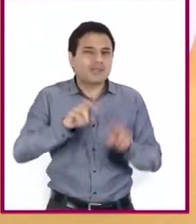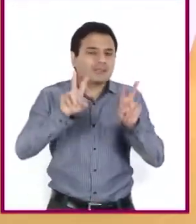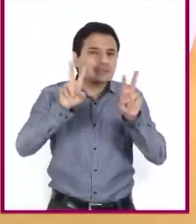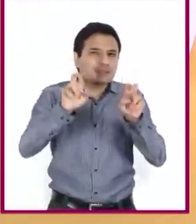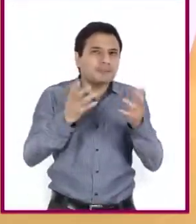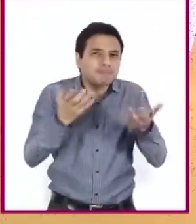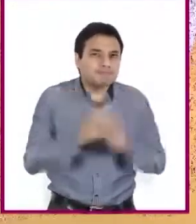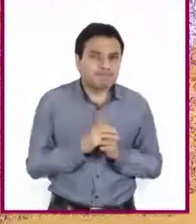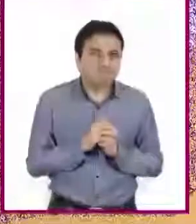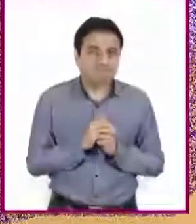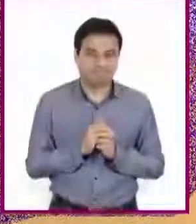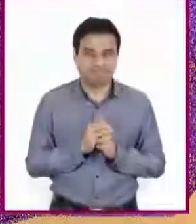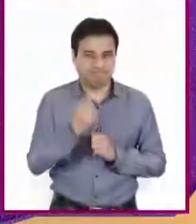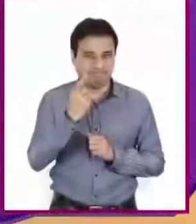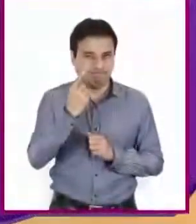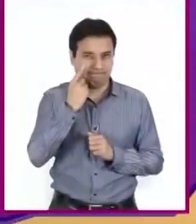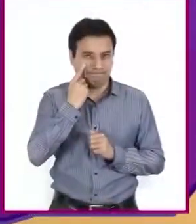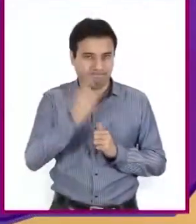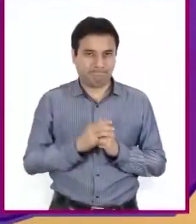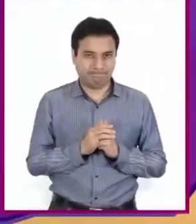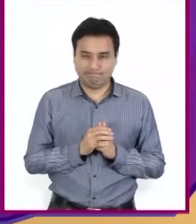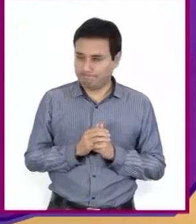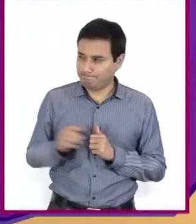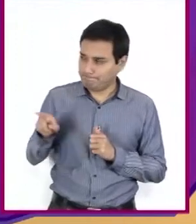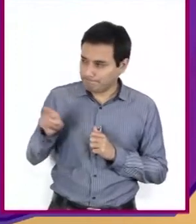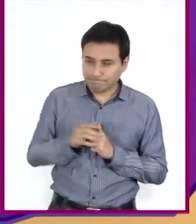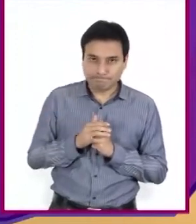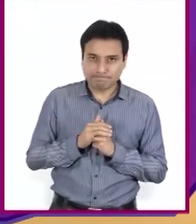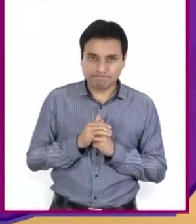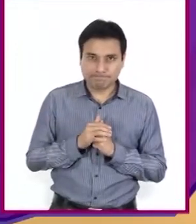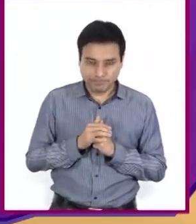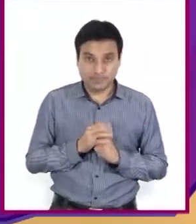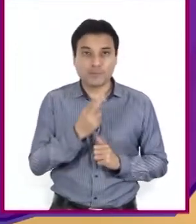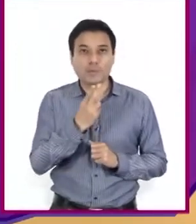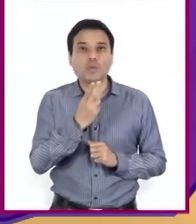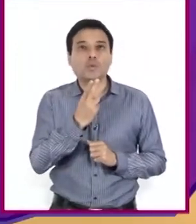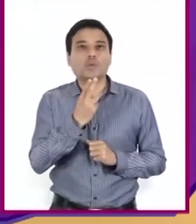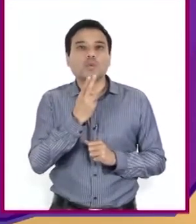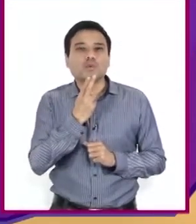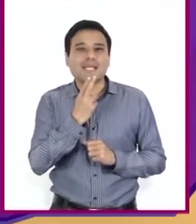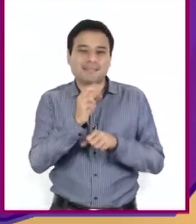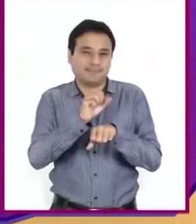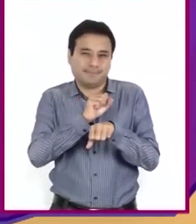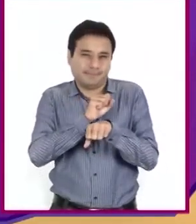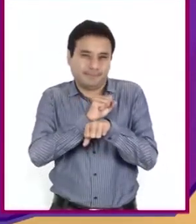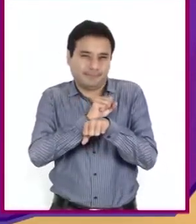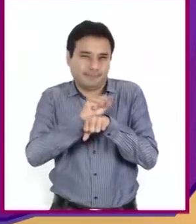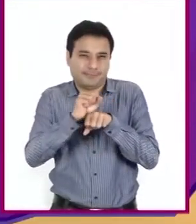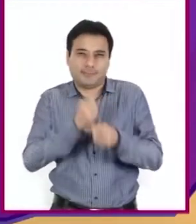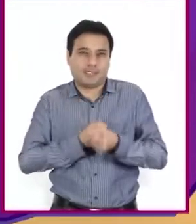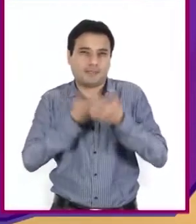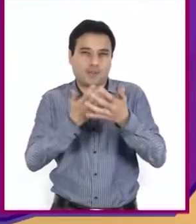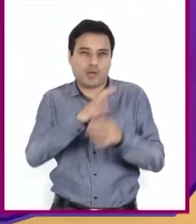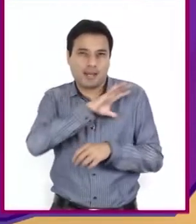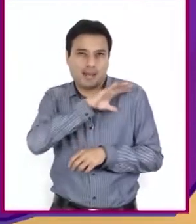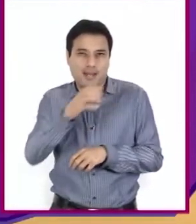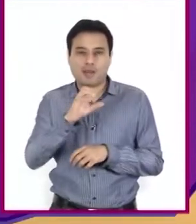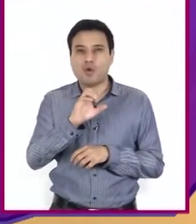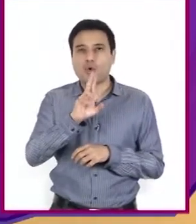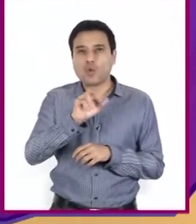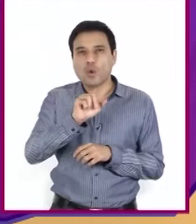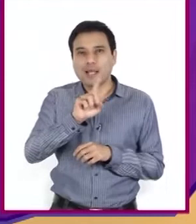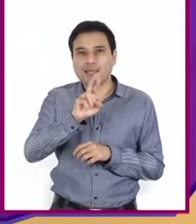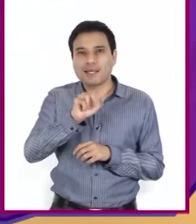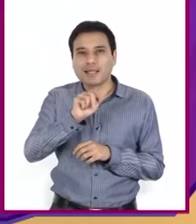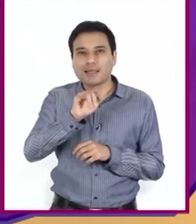sesión? Avanzaremos en el aprendizaje esperado. Utiliza en casos sencillos expresiones generales, cuadráticas,